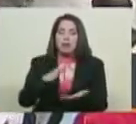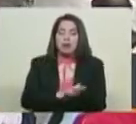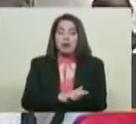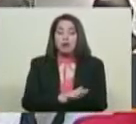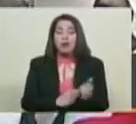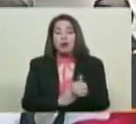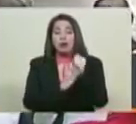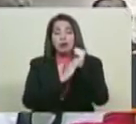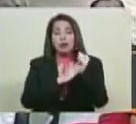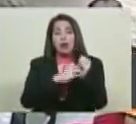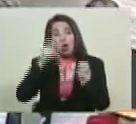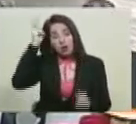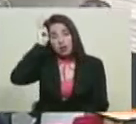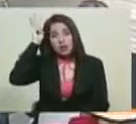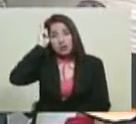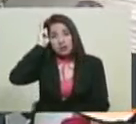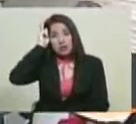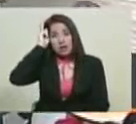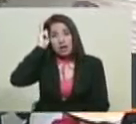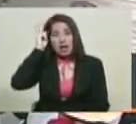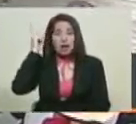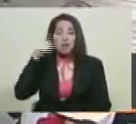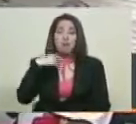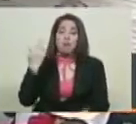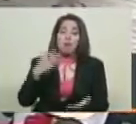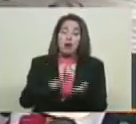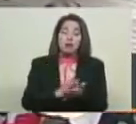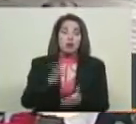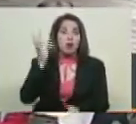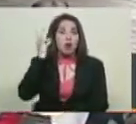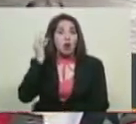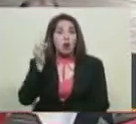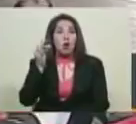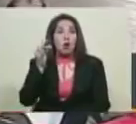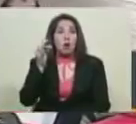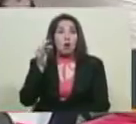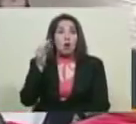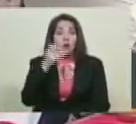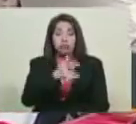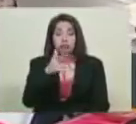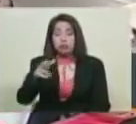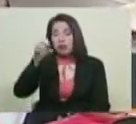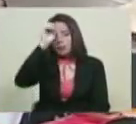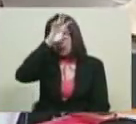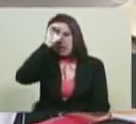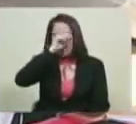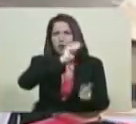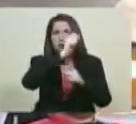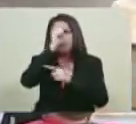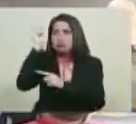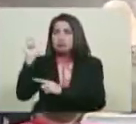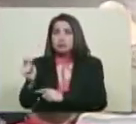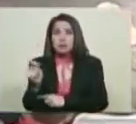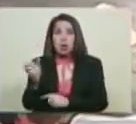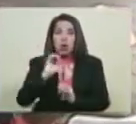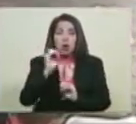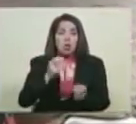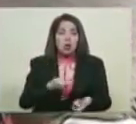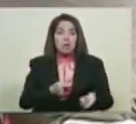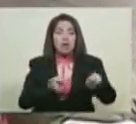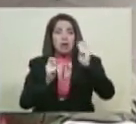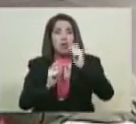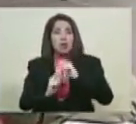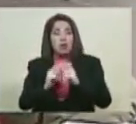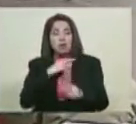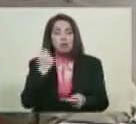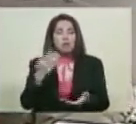indígenas, asesinado lideresa de los mineros, asesinado lideresa de los pescadores, todos los